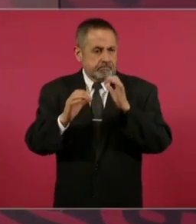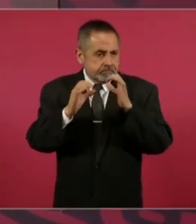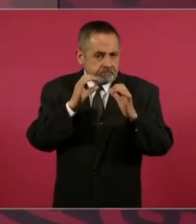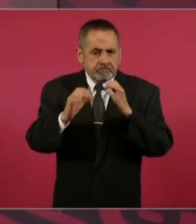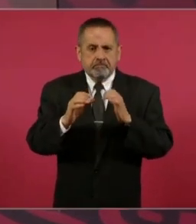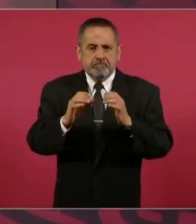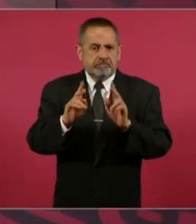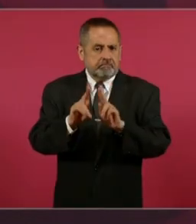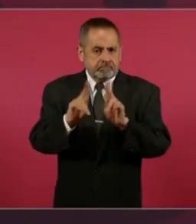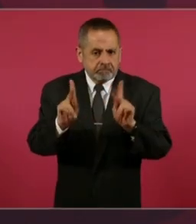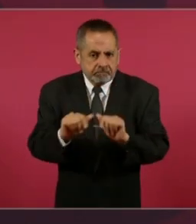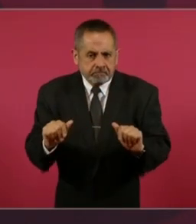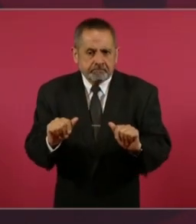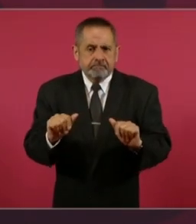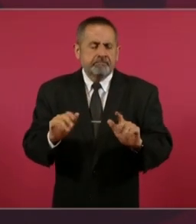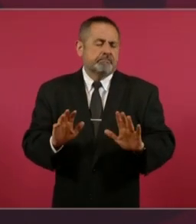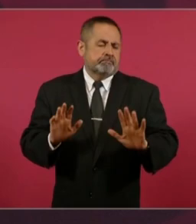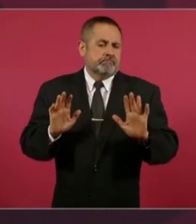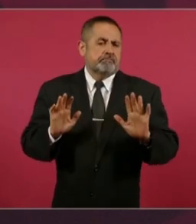la